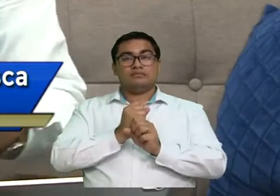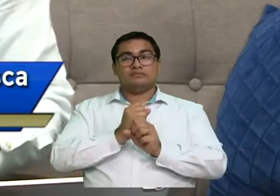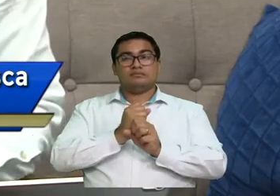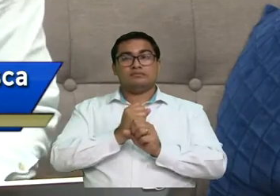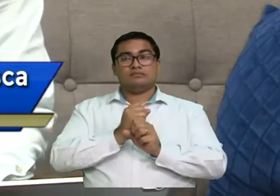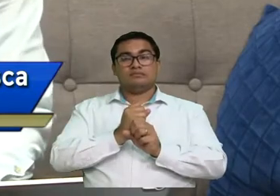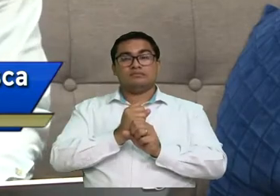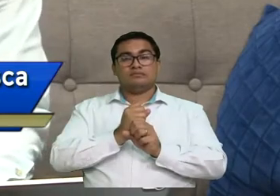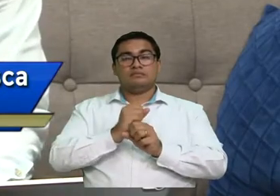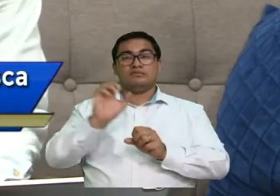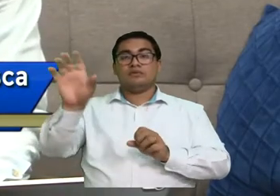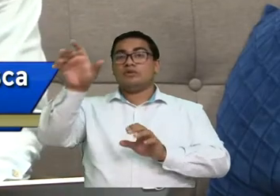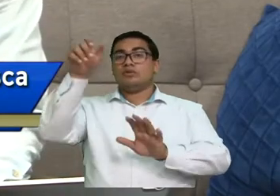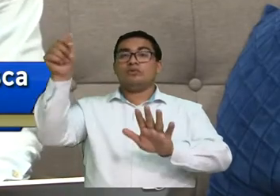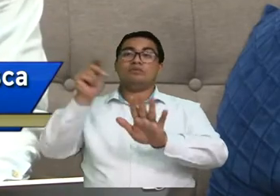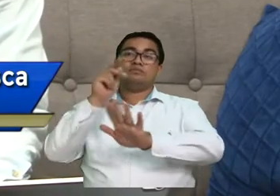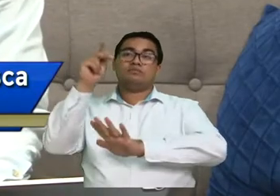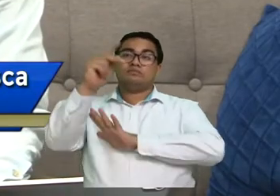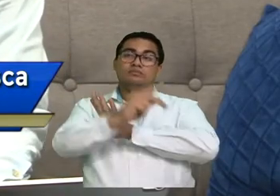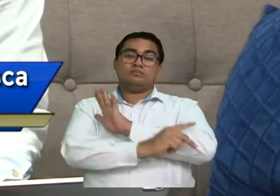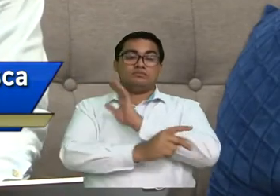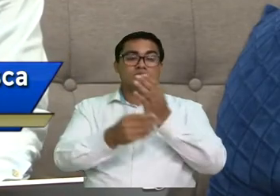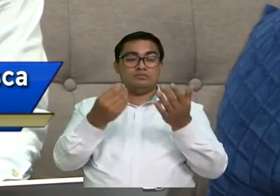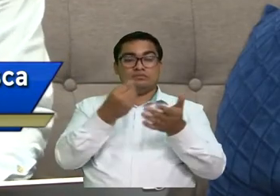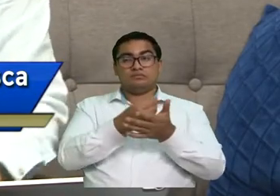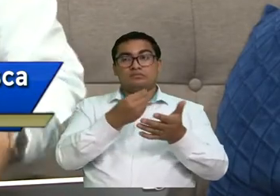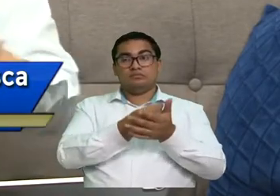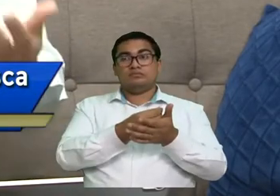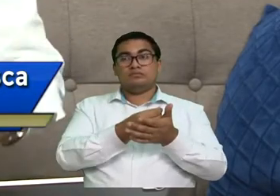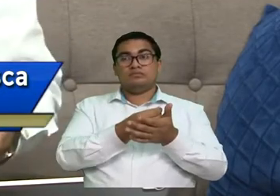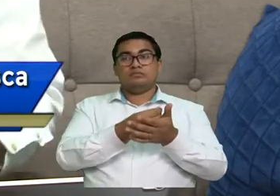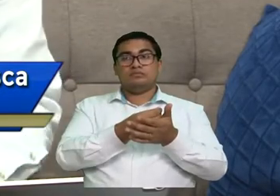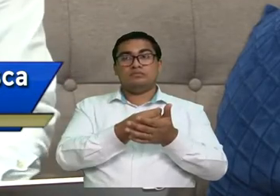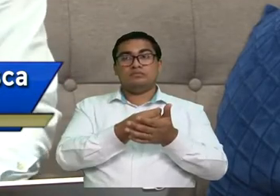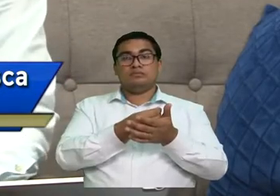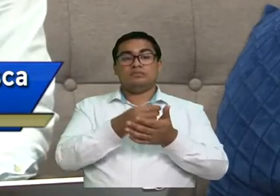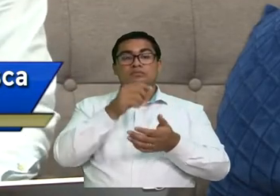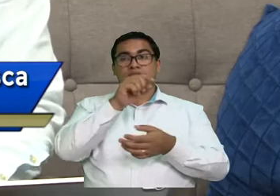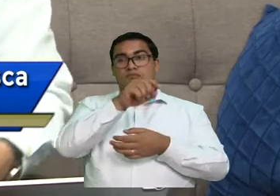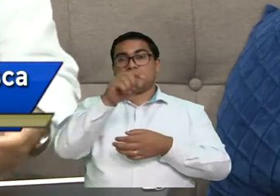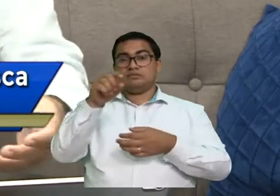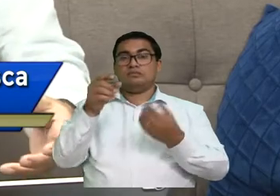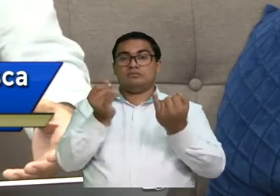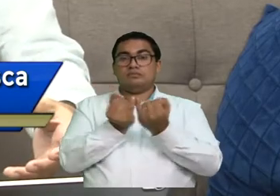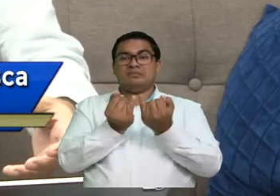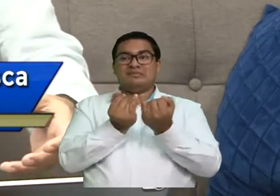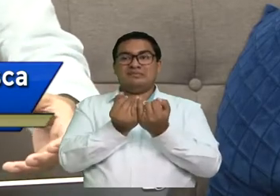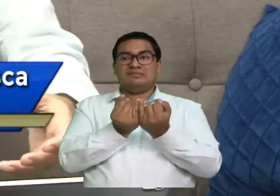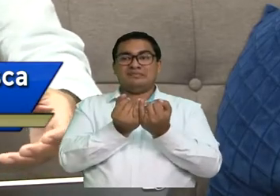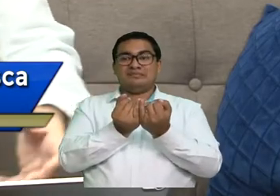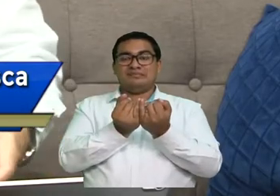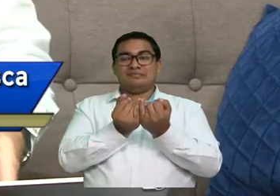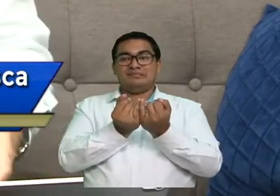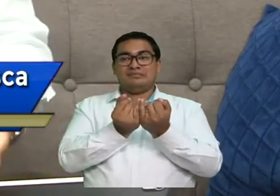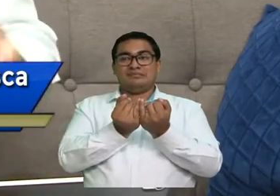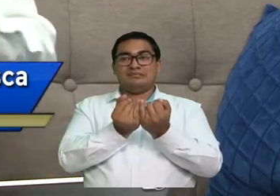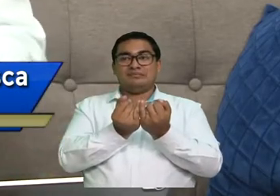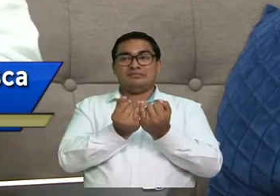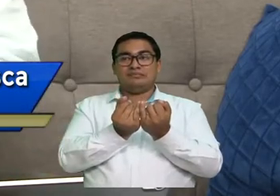compran al artesanal, ellos y ellos también pescan, entonces ellos